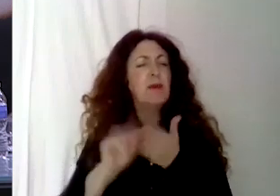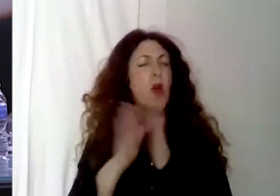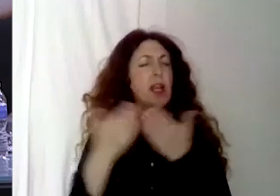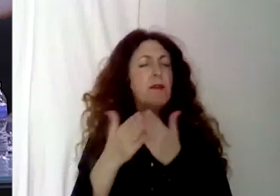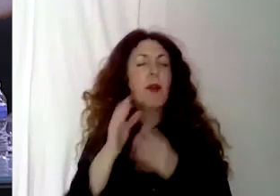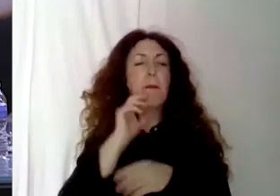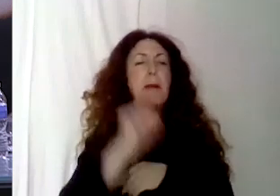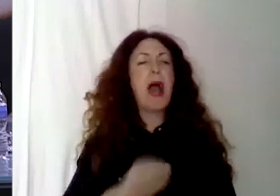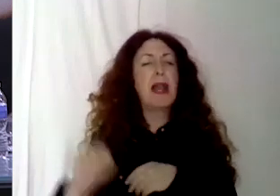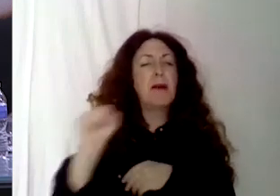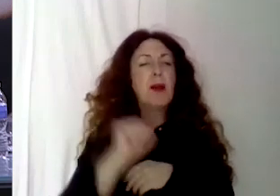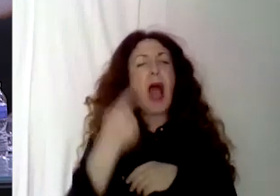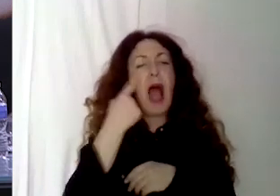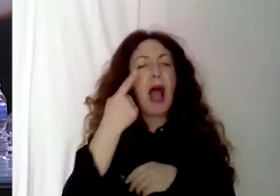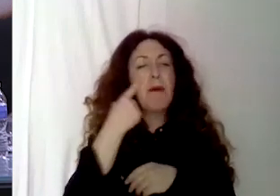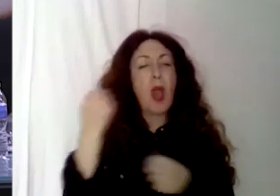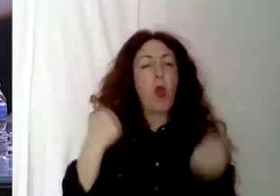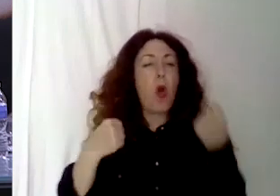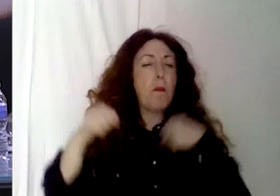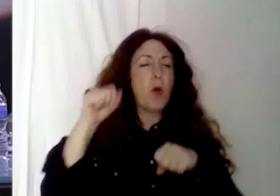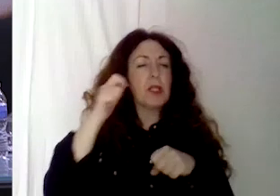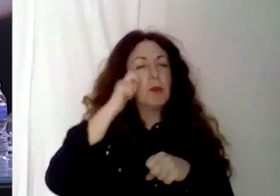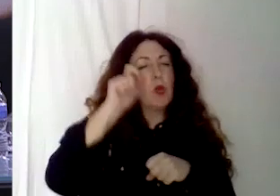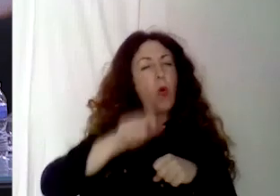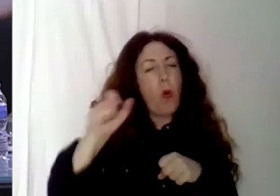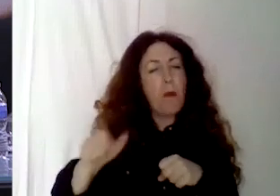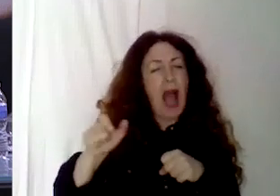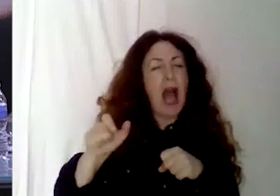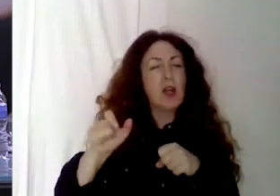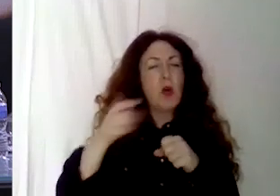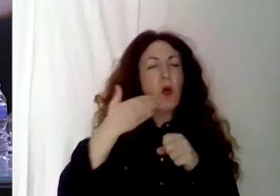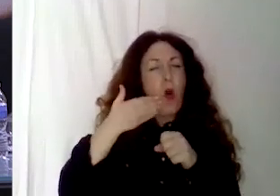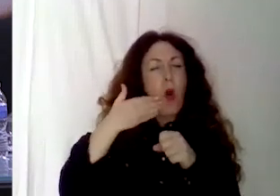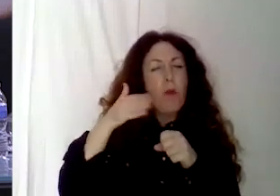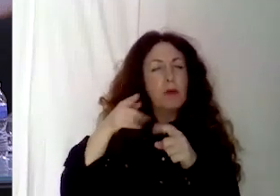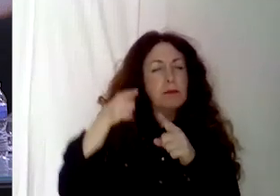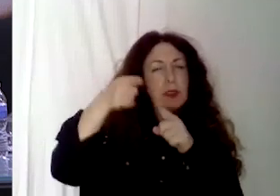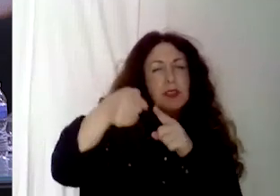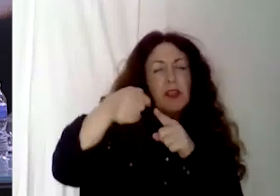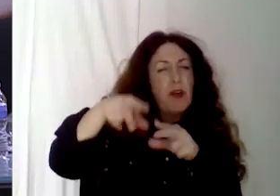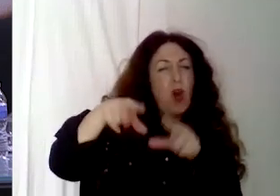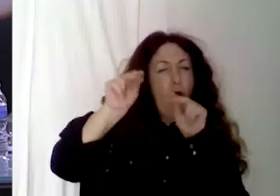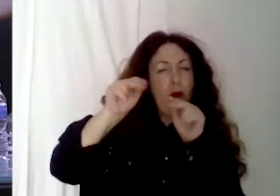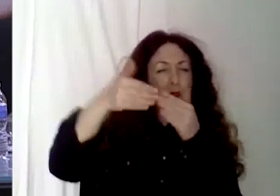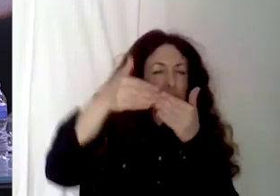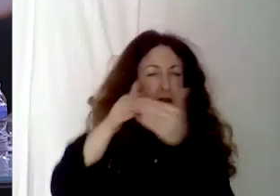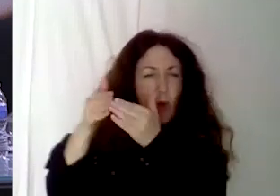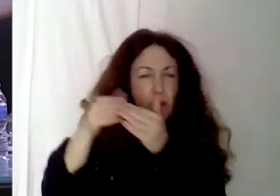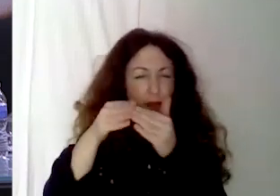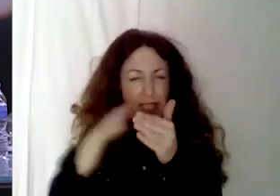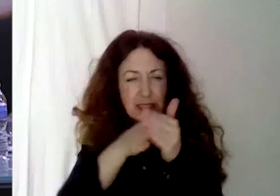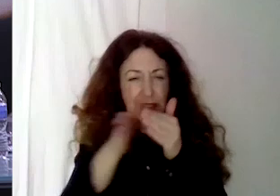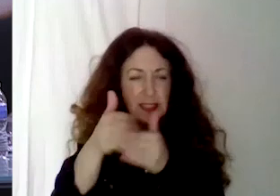a trabajar los confines del comportamiento humano. ¿Qué más límite, qué más situación límite que aquella que te conduce